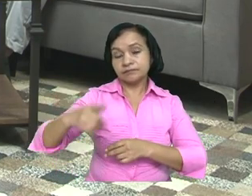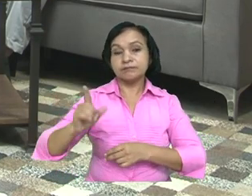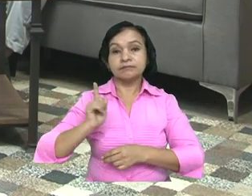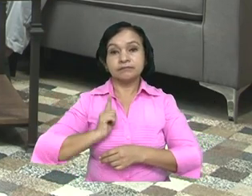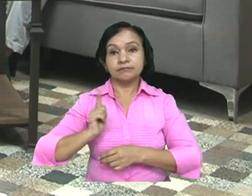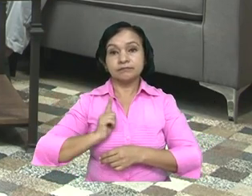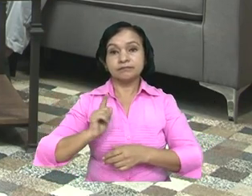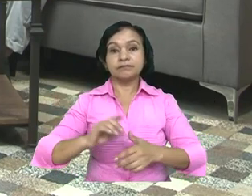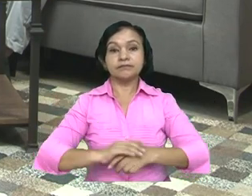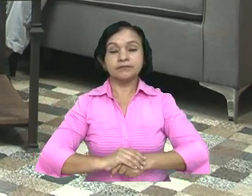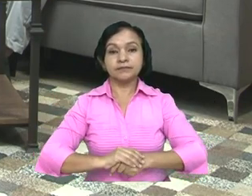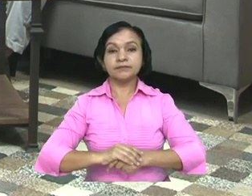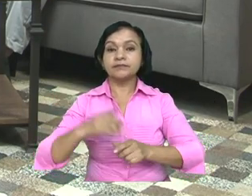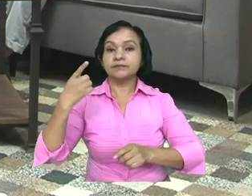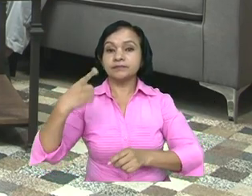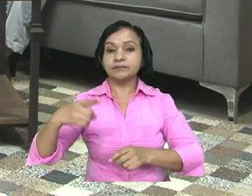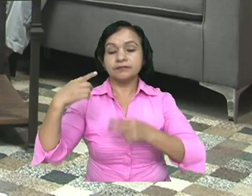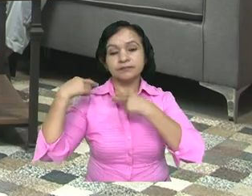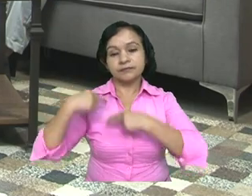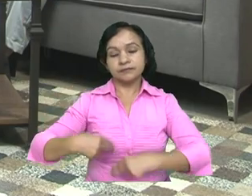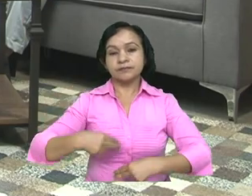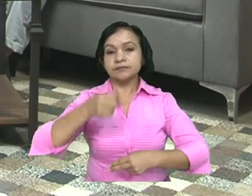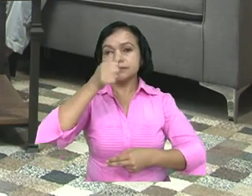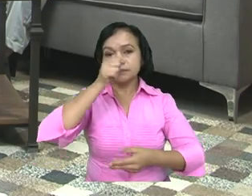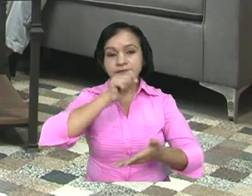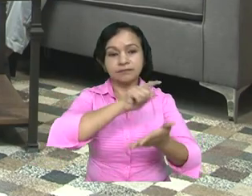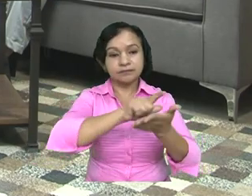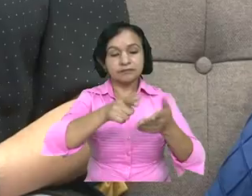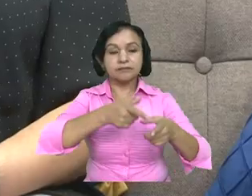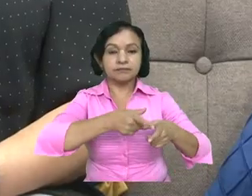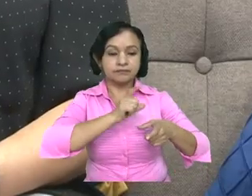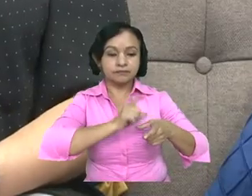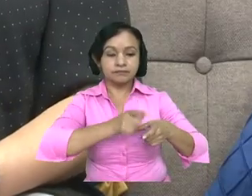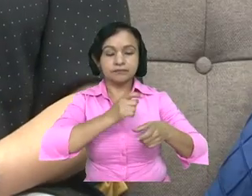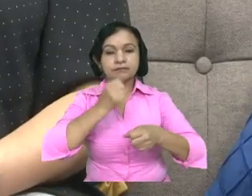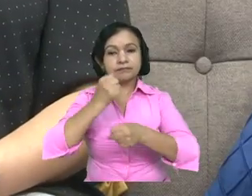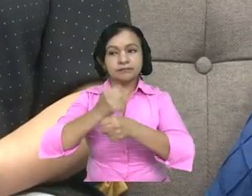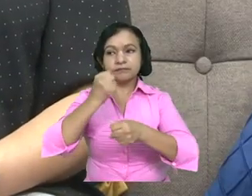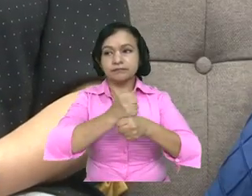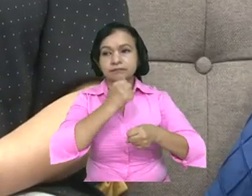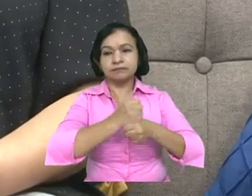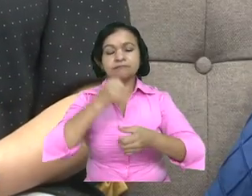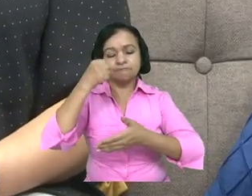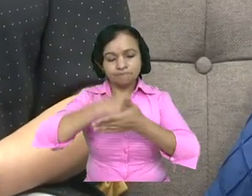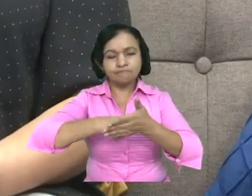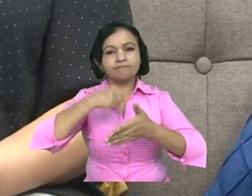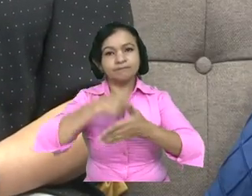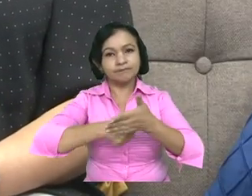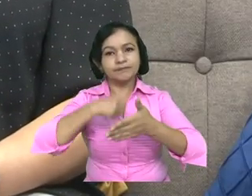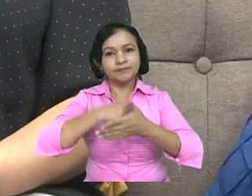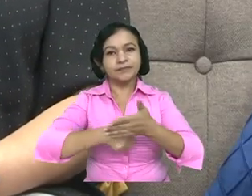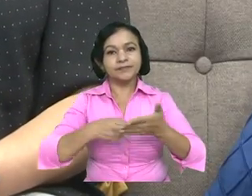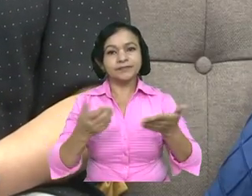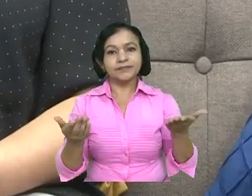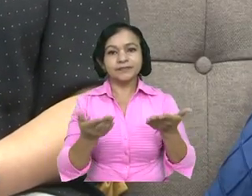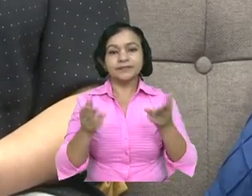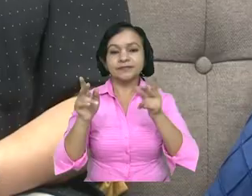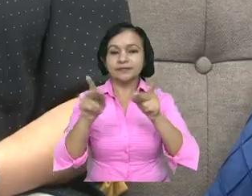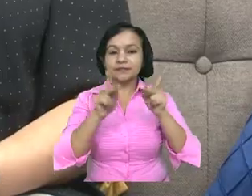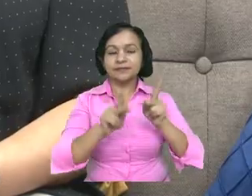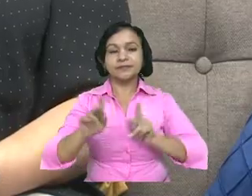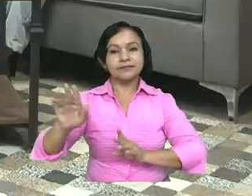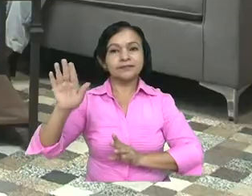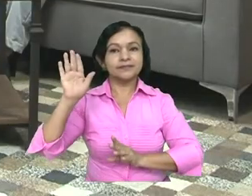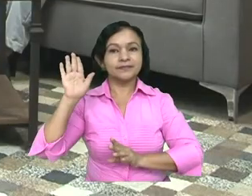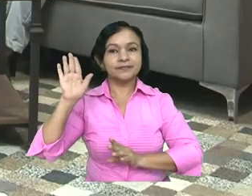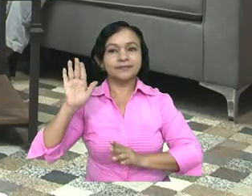¿verdad? Ese derecho humano al agua y saneamiento. Entonces estamos trabajando de manera fuerte, ¿verdad? Como con personal